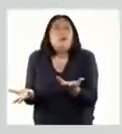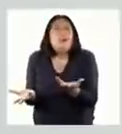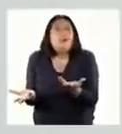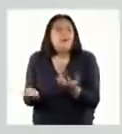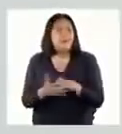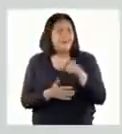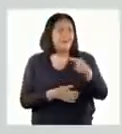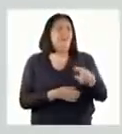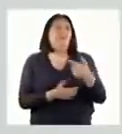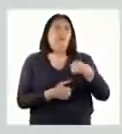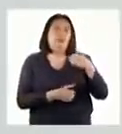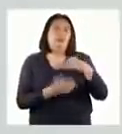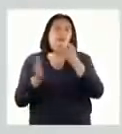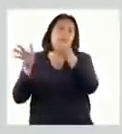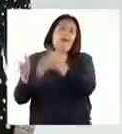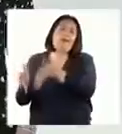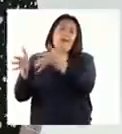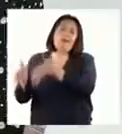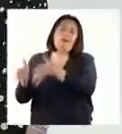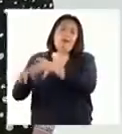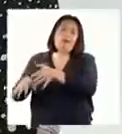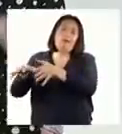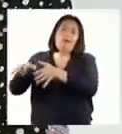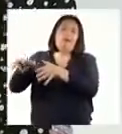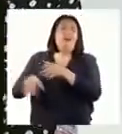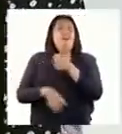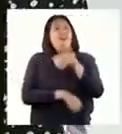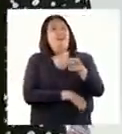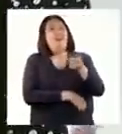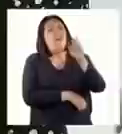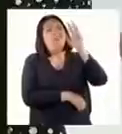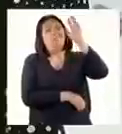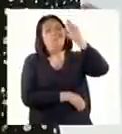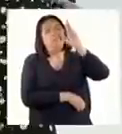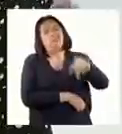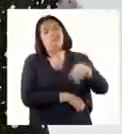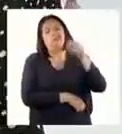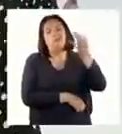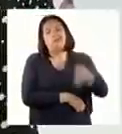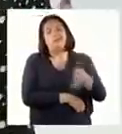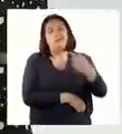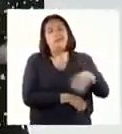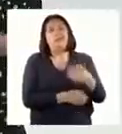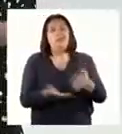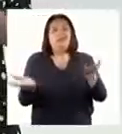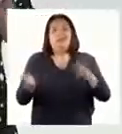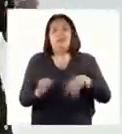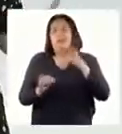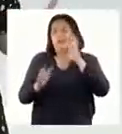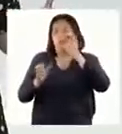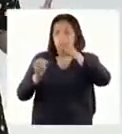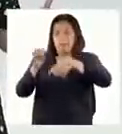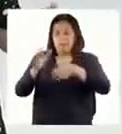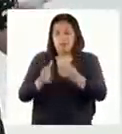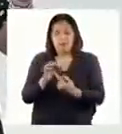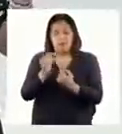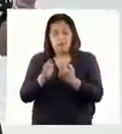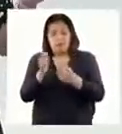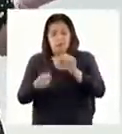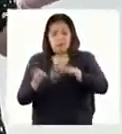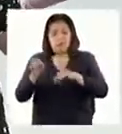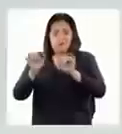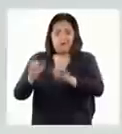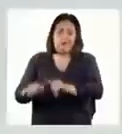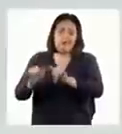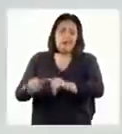manera y se acumularían. Cierto, tiene razón. Sin ellas los restos orgánicos se quedarían en el ambiente por